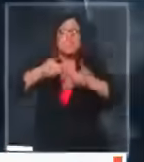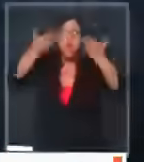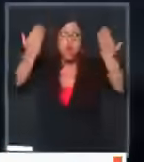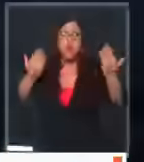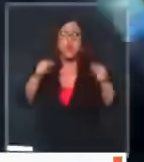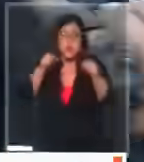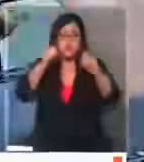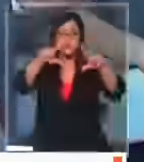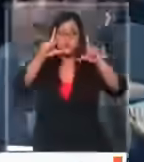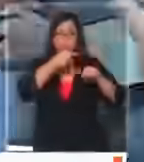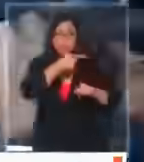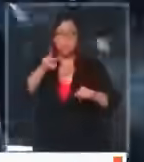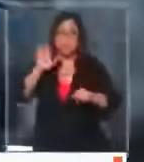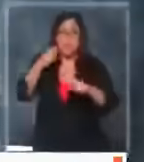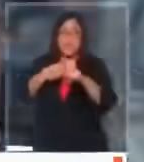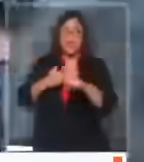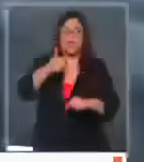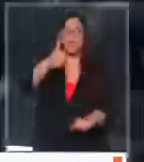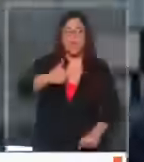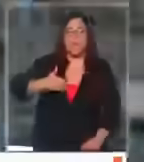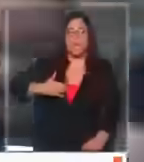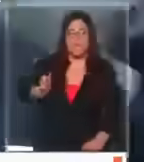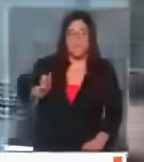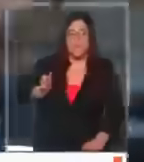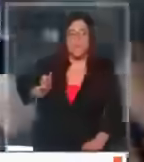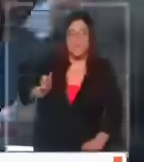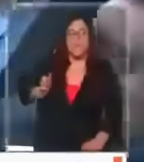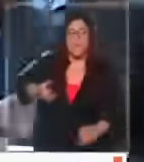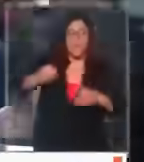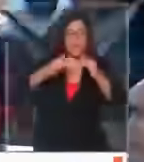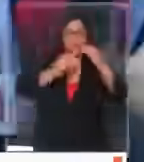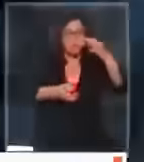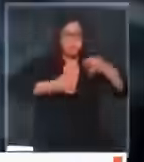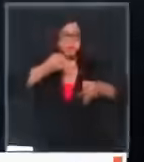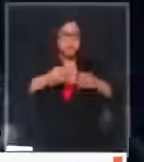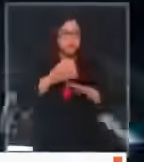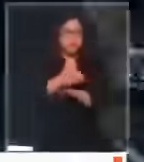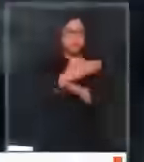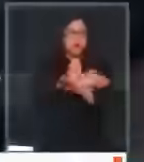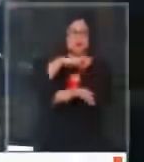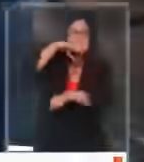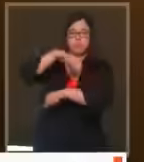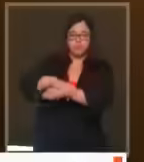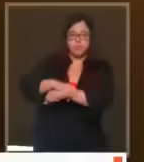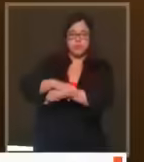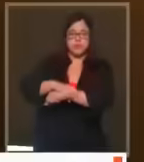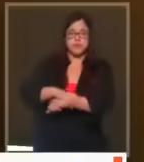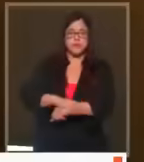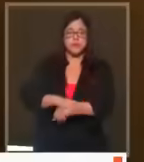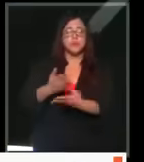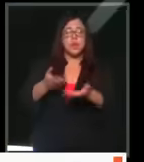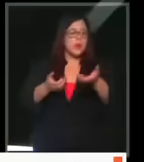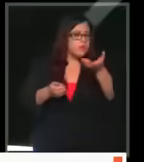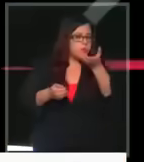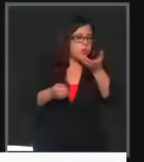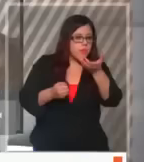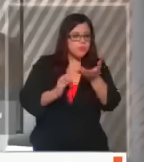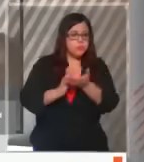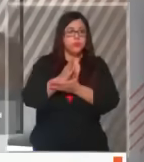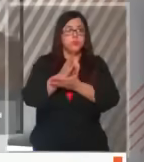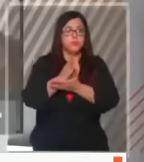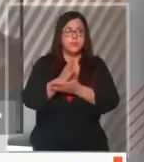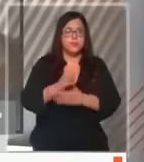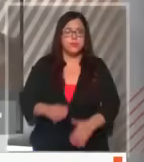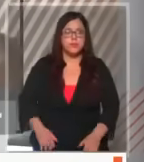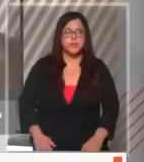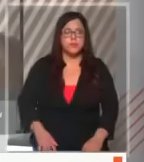de la semana, el ingreso del ex director de la PDI, Sergio Muñoz, al centro de justicia, previo a la prisión preventiva. El audio que inició todo. ¿Cuál